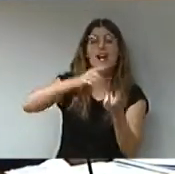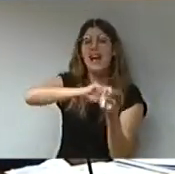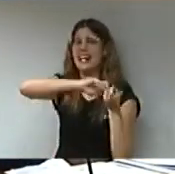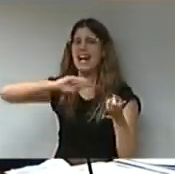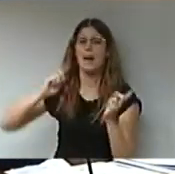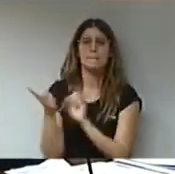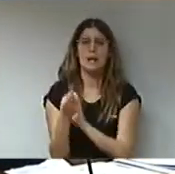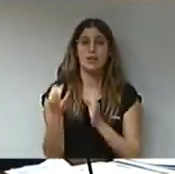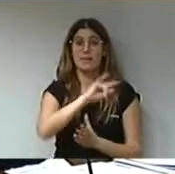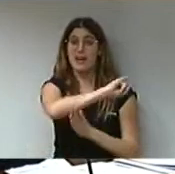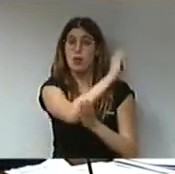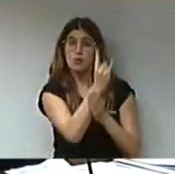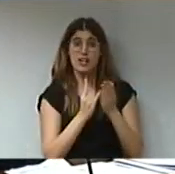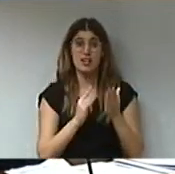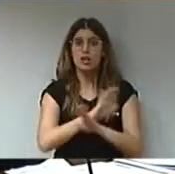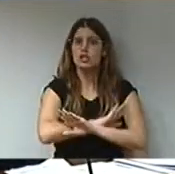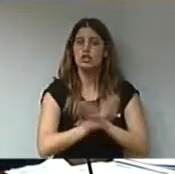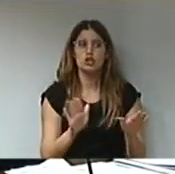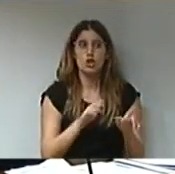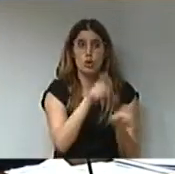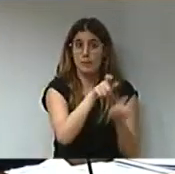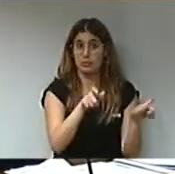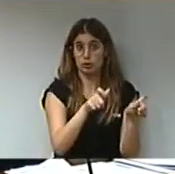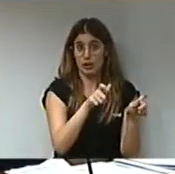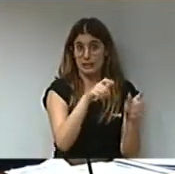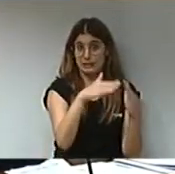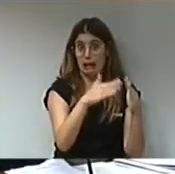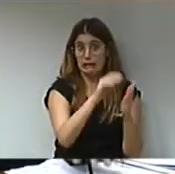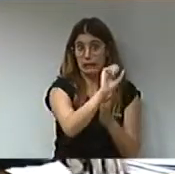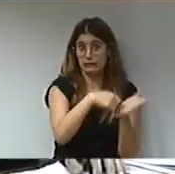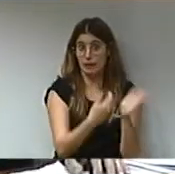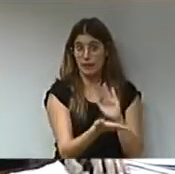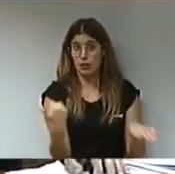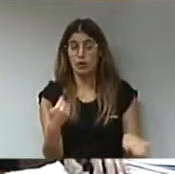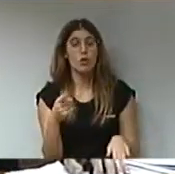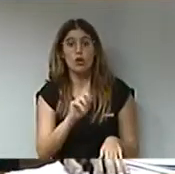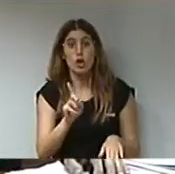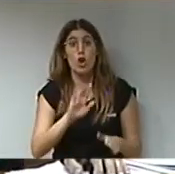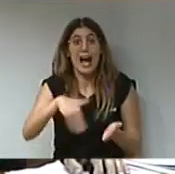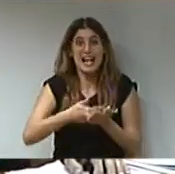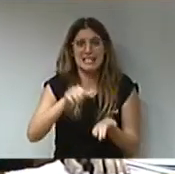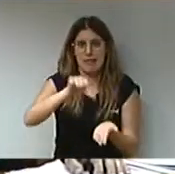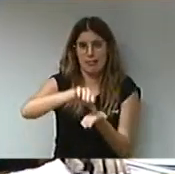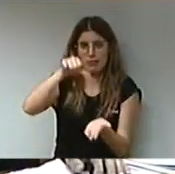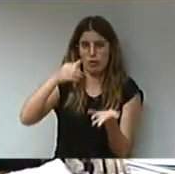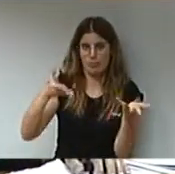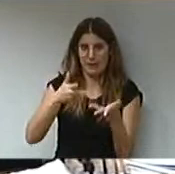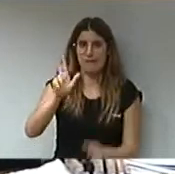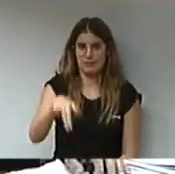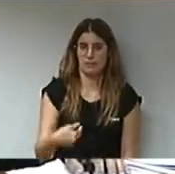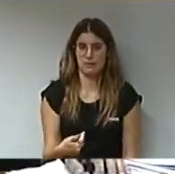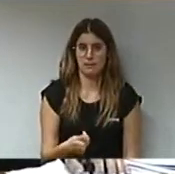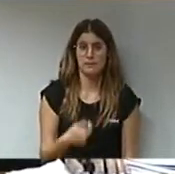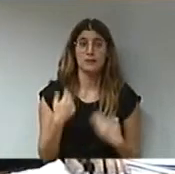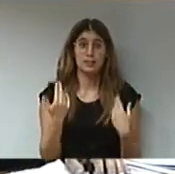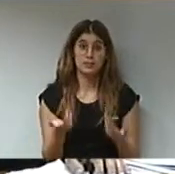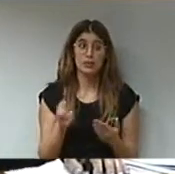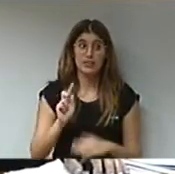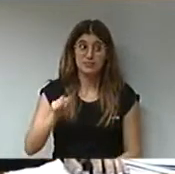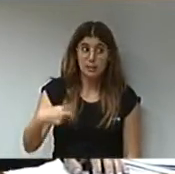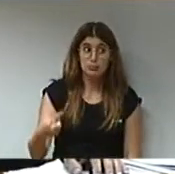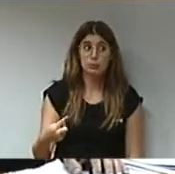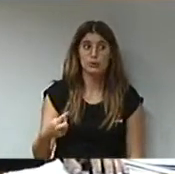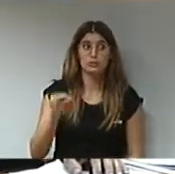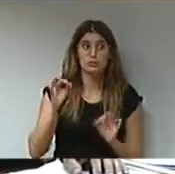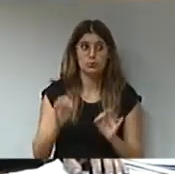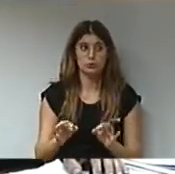tuvieron que huir de Begís, no solo desalojar a la población, el propio centro de comandamiento. Y después, cuando